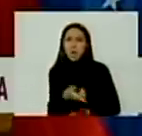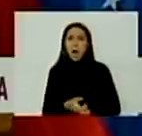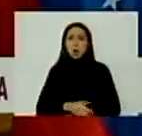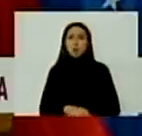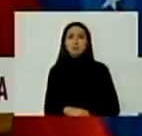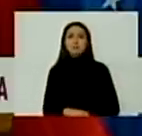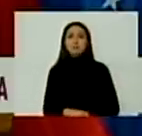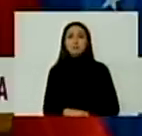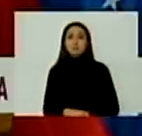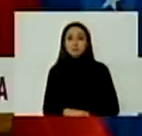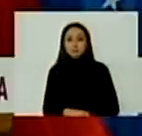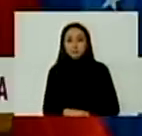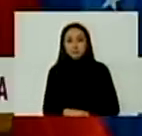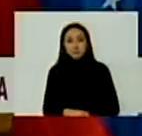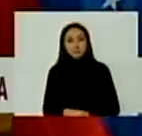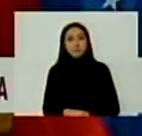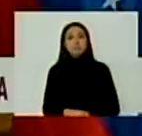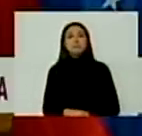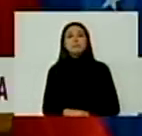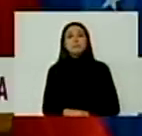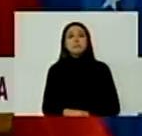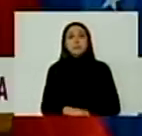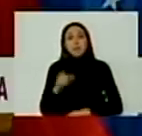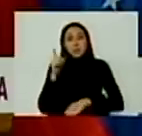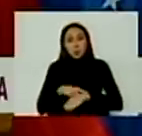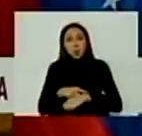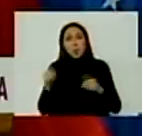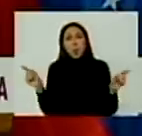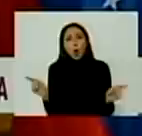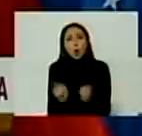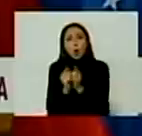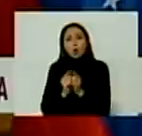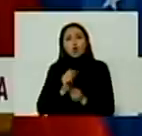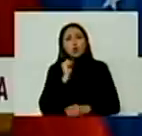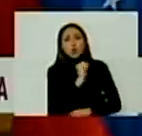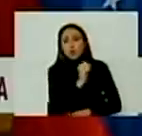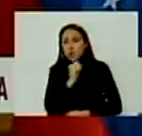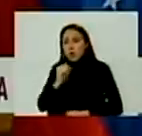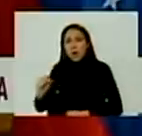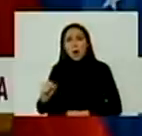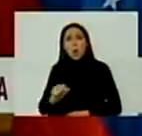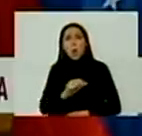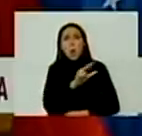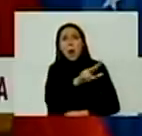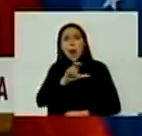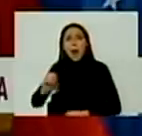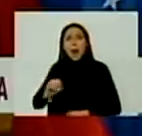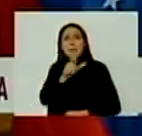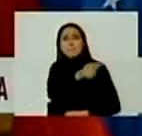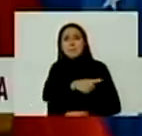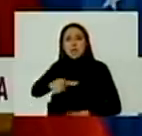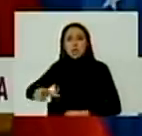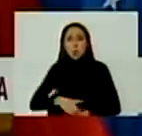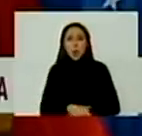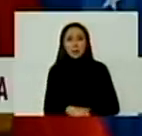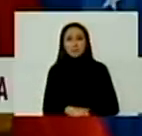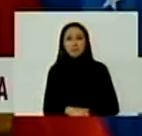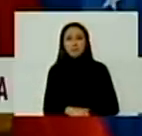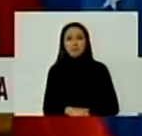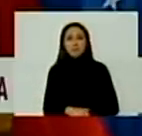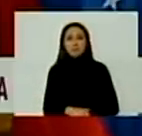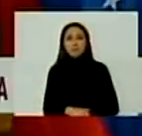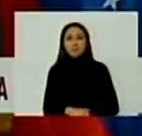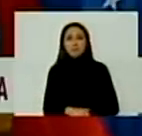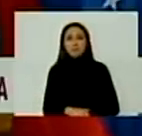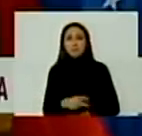de 72 horas asesinaron a casi 30 personas y en menos de 2